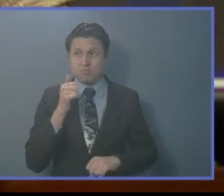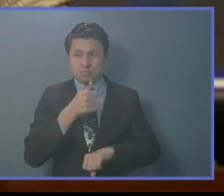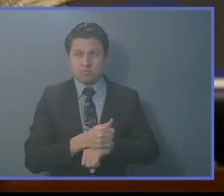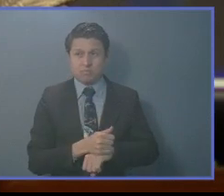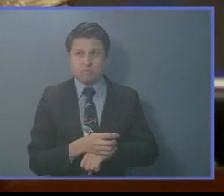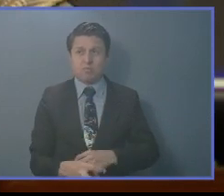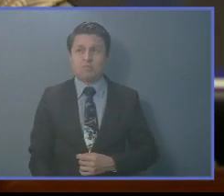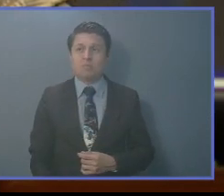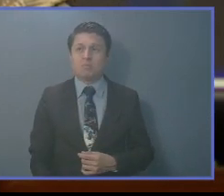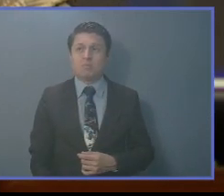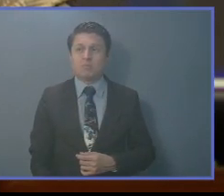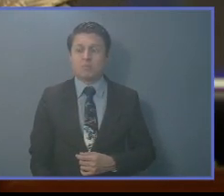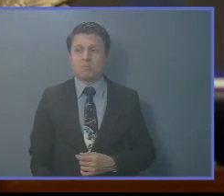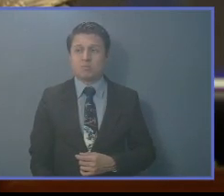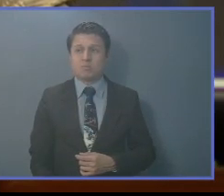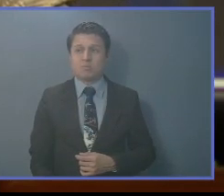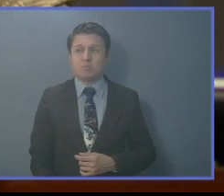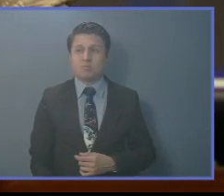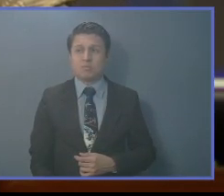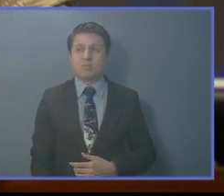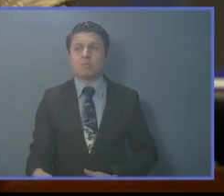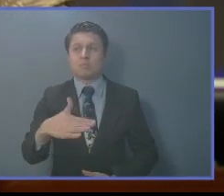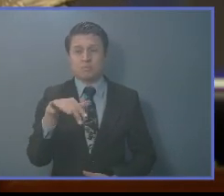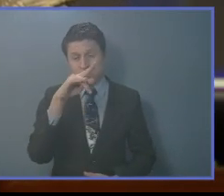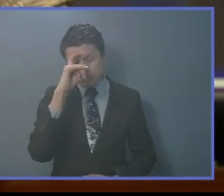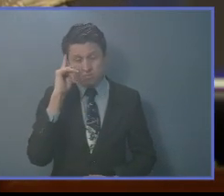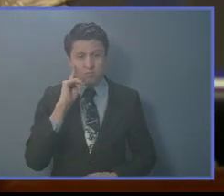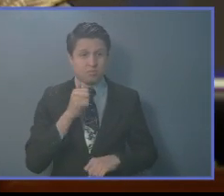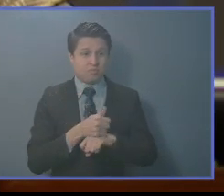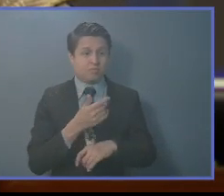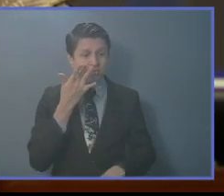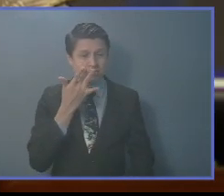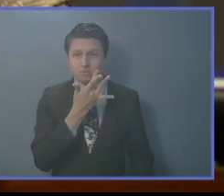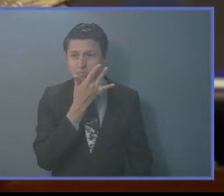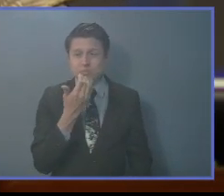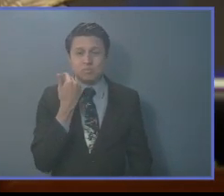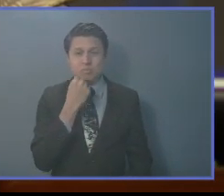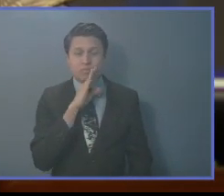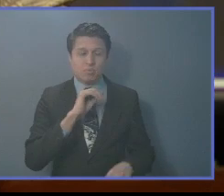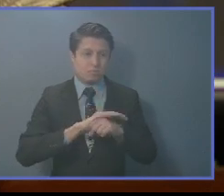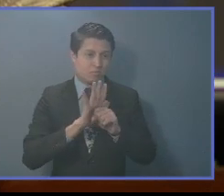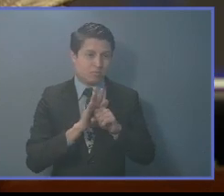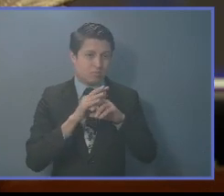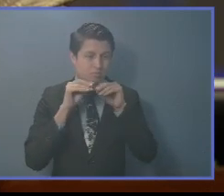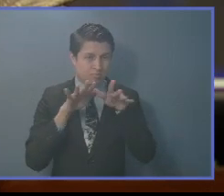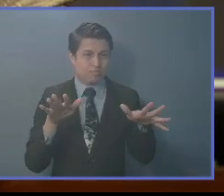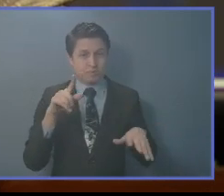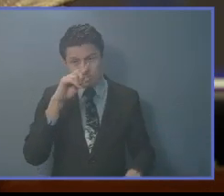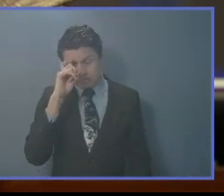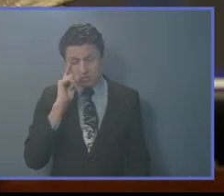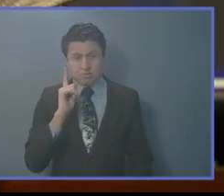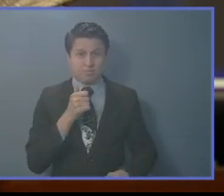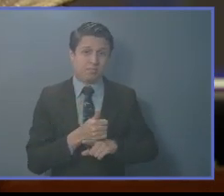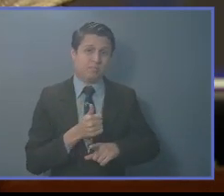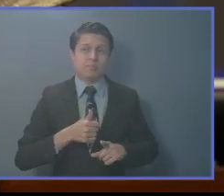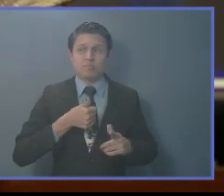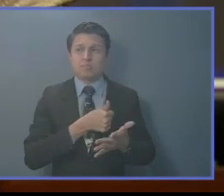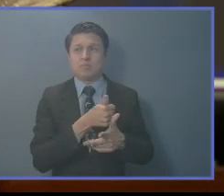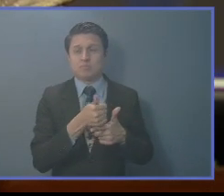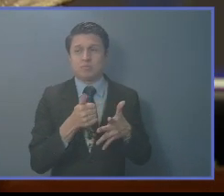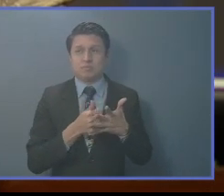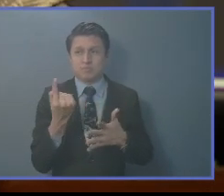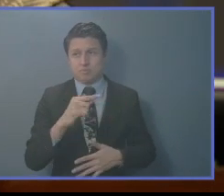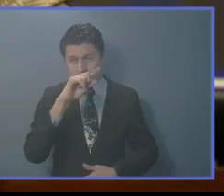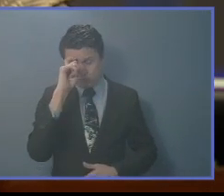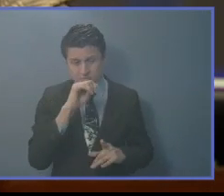medidas que mitiguen el riesgo de propagación del virus en la ejecución de los trabajos de acuerdo a la naturaleza de la actividad que desarrolla el